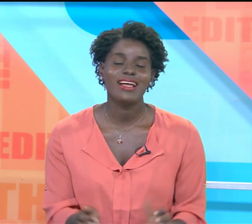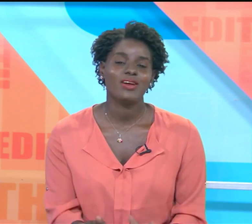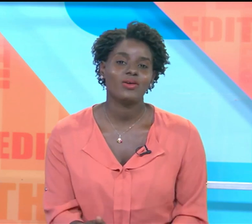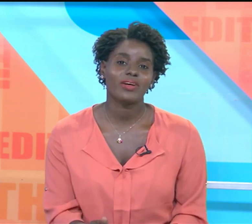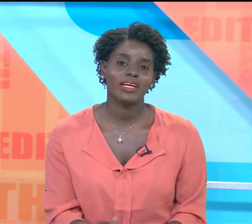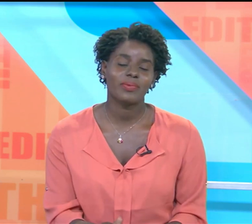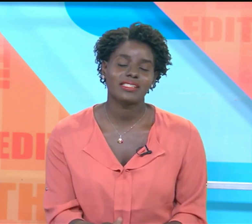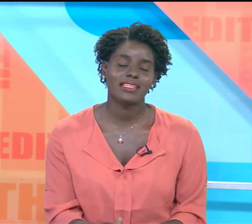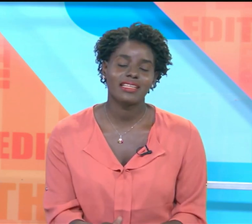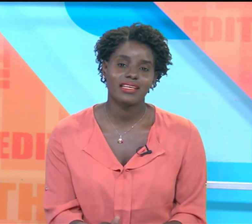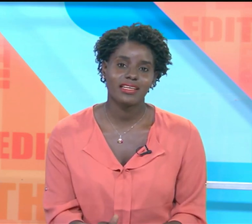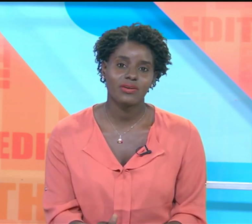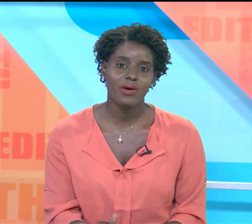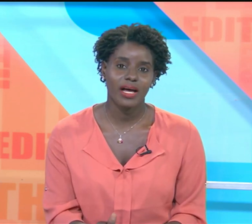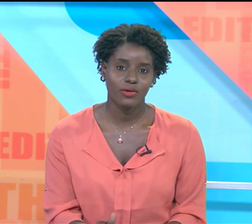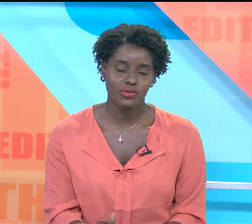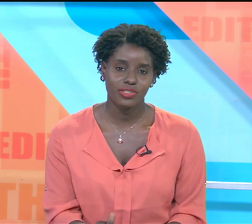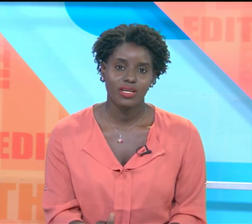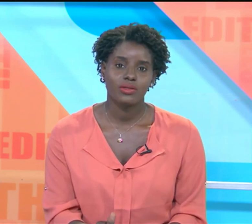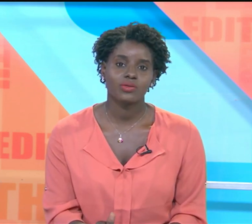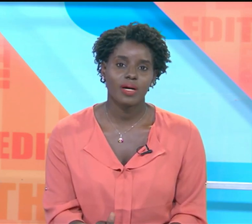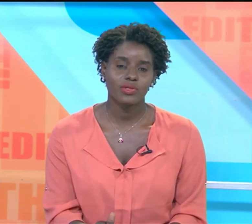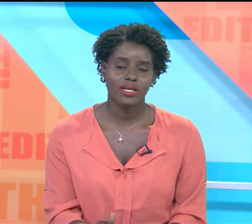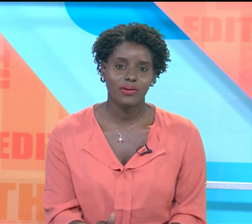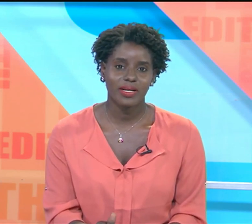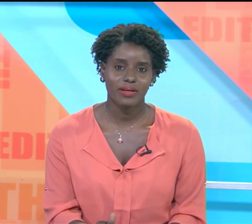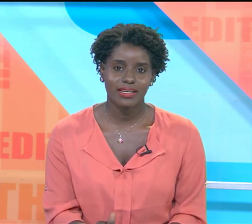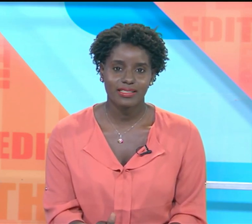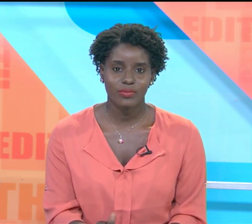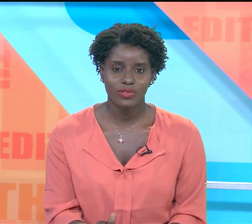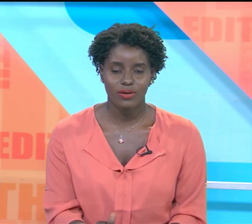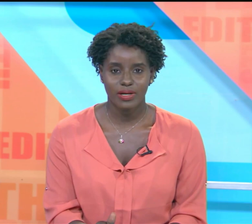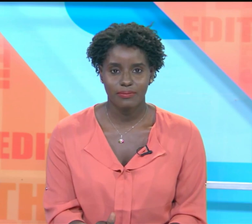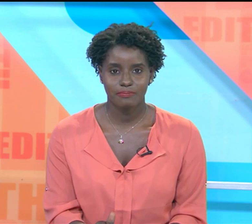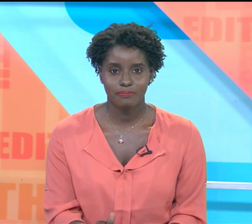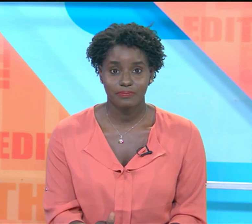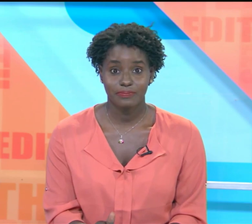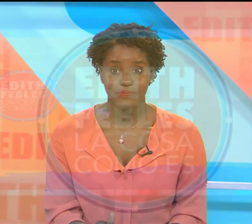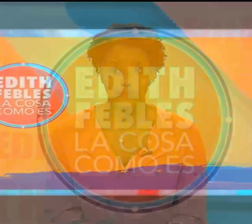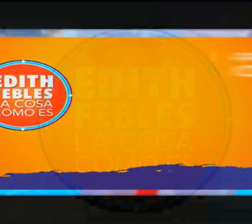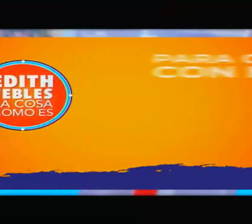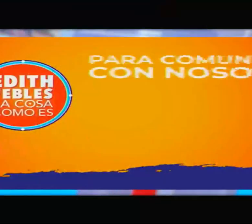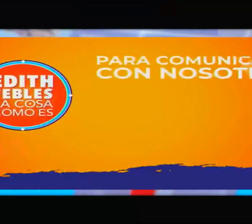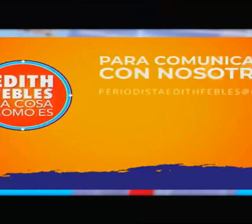redundancia, comentar lo que el presidente dijo anoche. Nos vamos ahora y regresamos ahora.